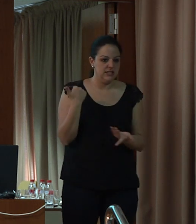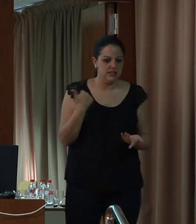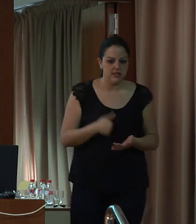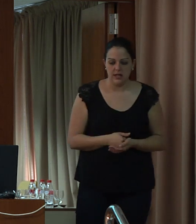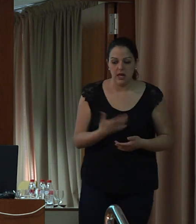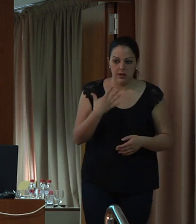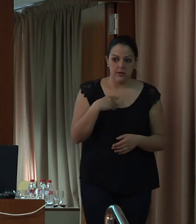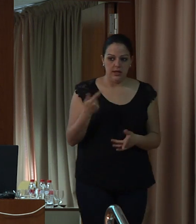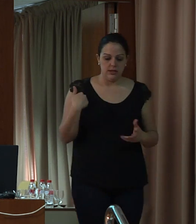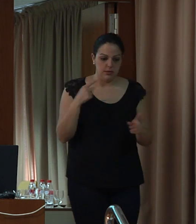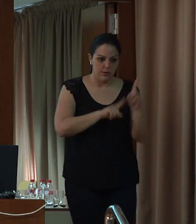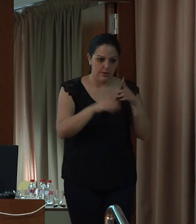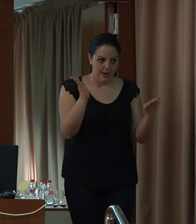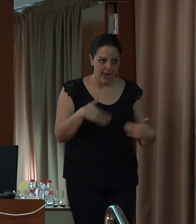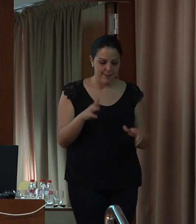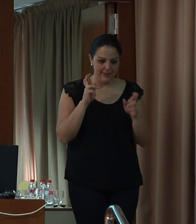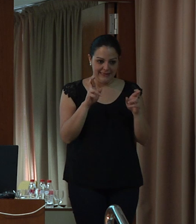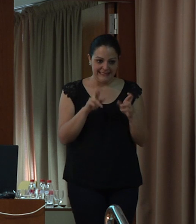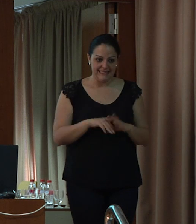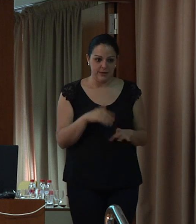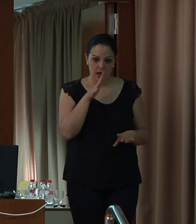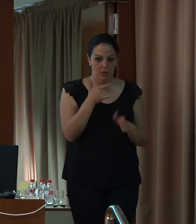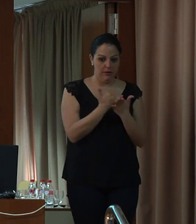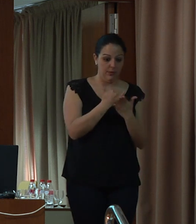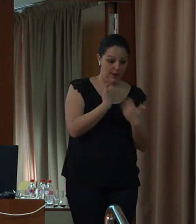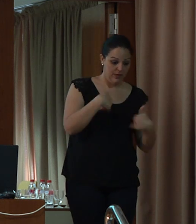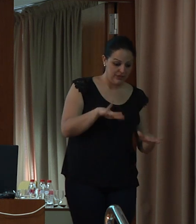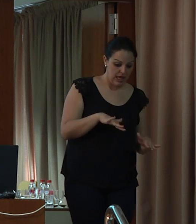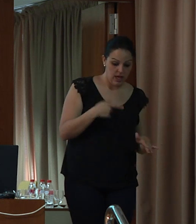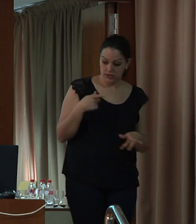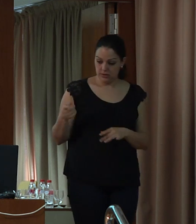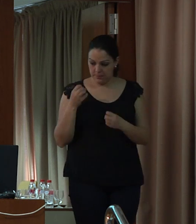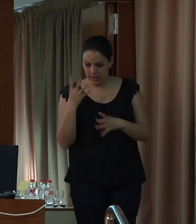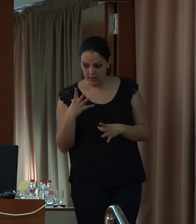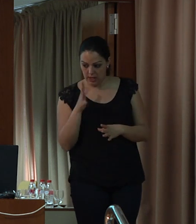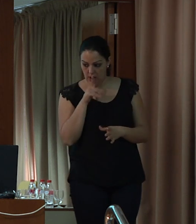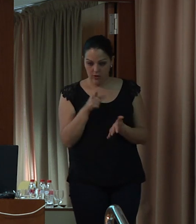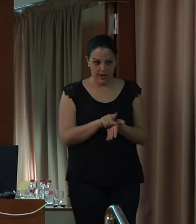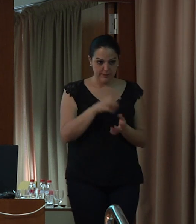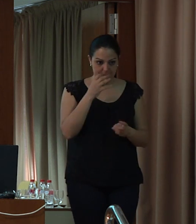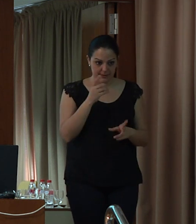A ver si no tenemos problemas. Pues lo he probado antes en el portátil y si no os lo pongo.